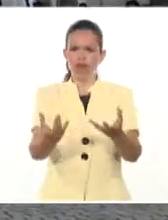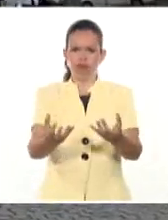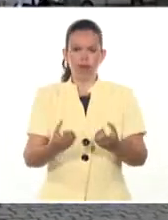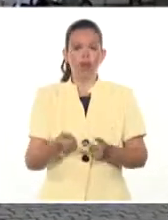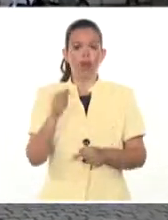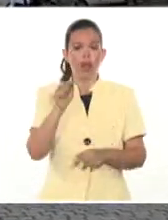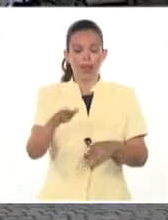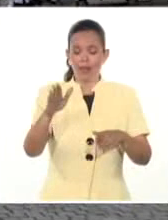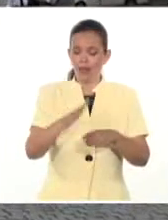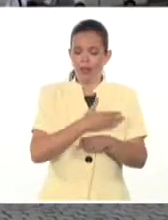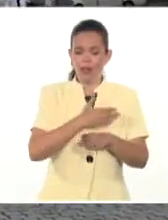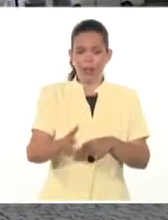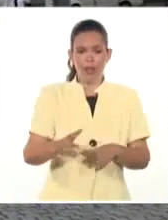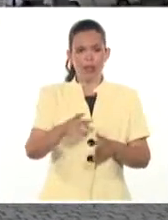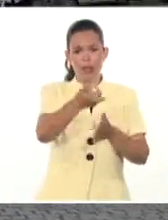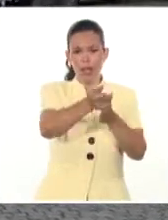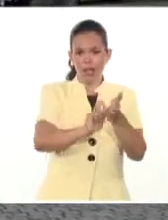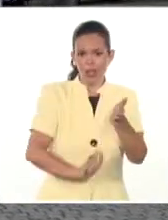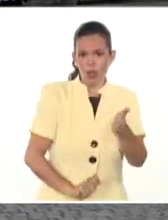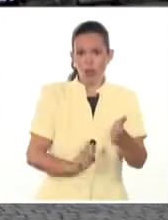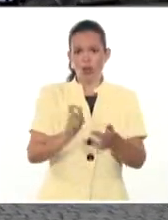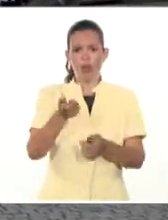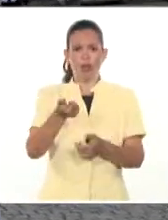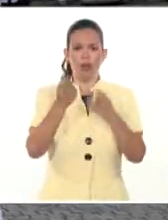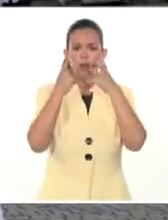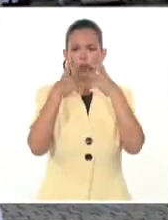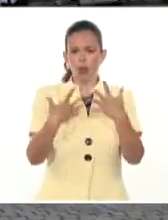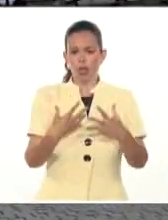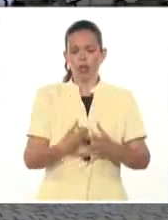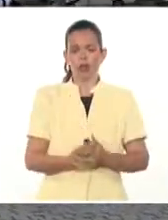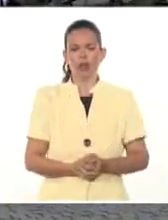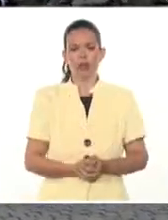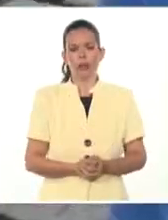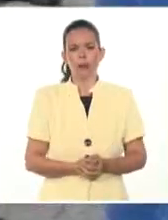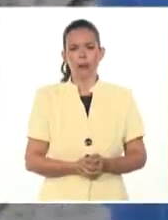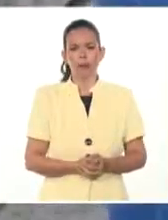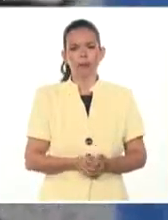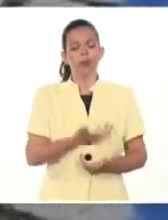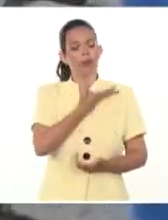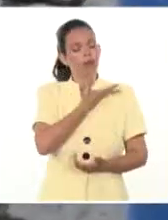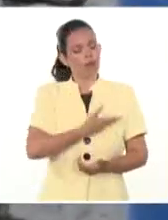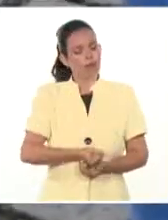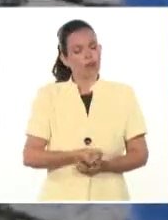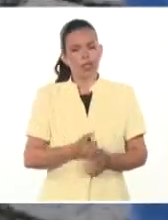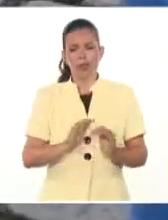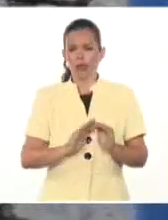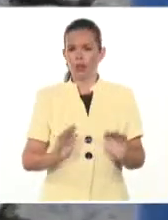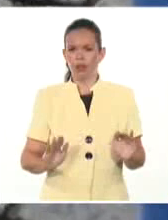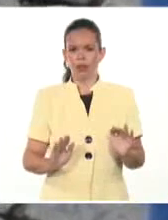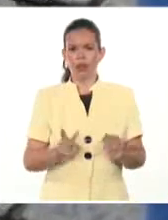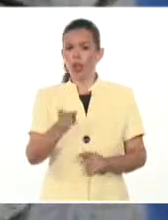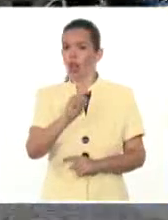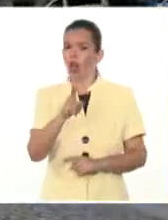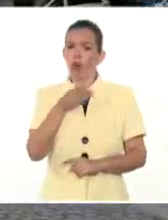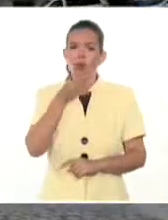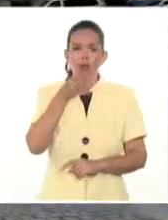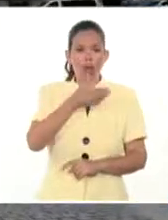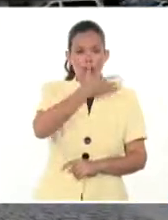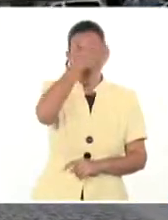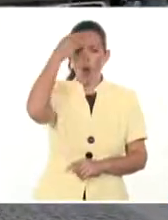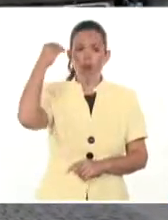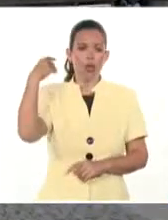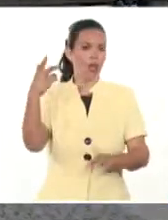ellos. Es un momento que nos hunde en tristeza, que no hay que olvidar estos momentos. Todos